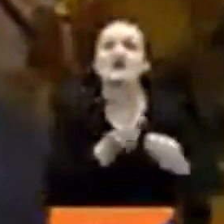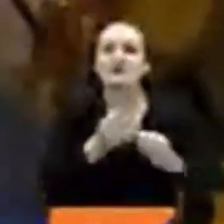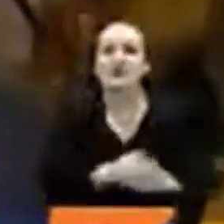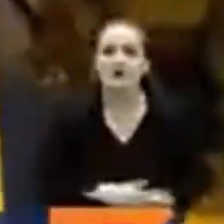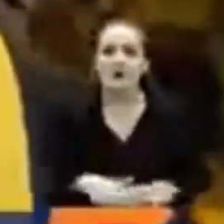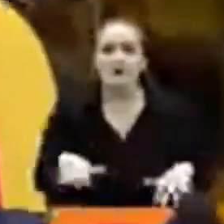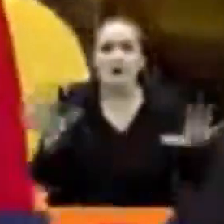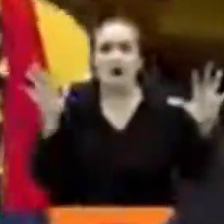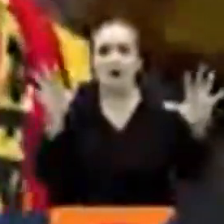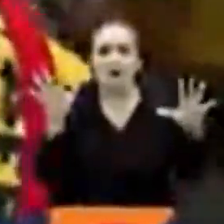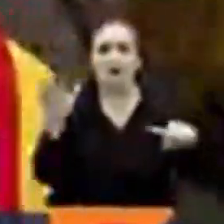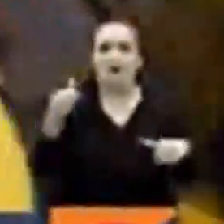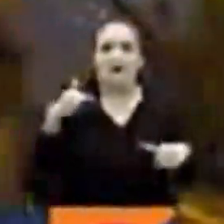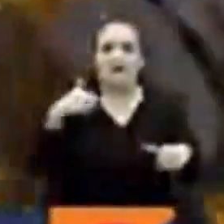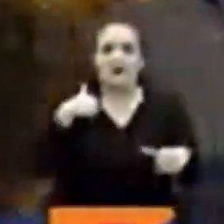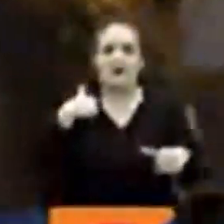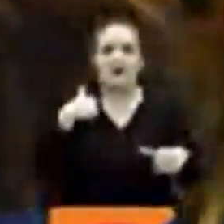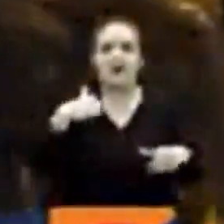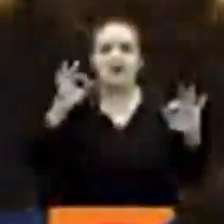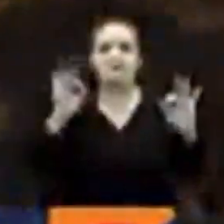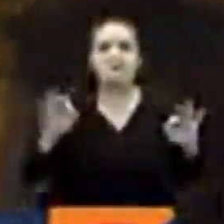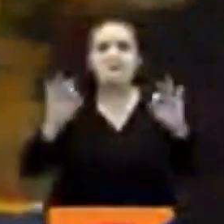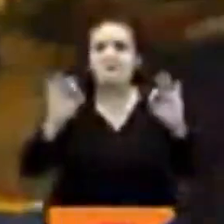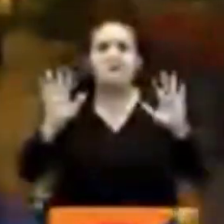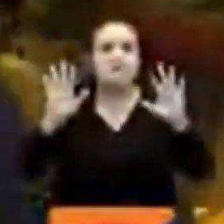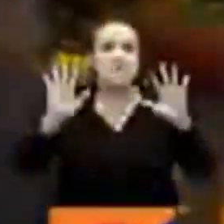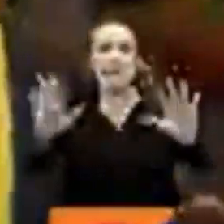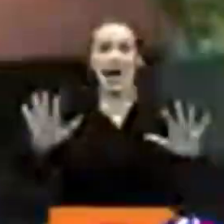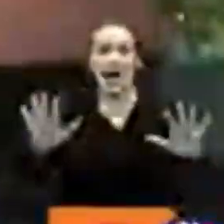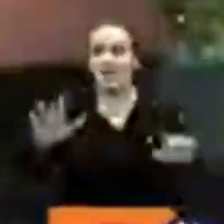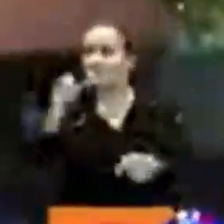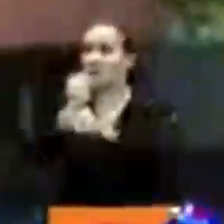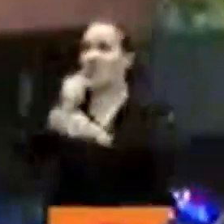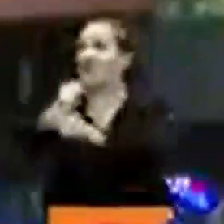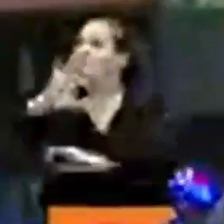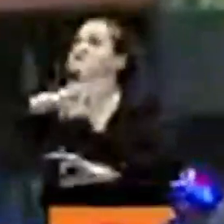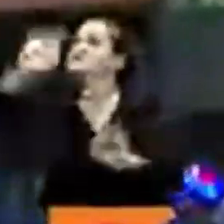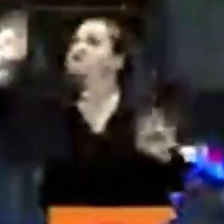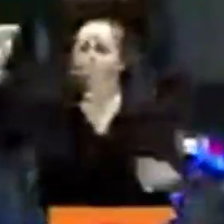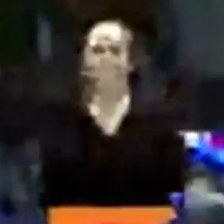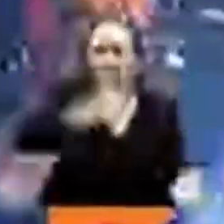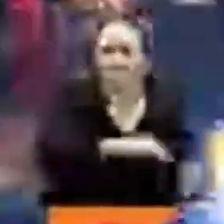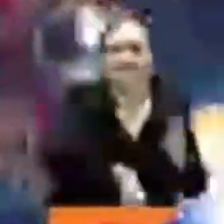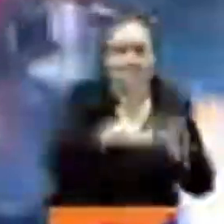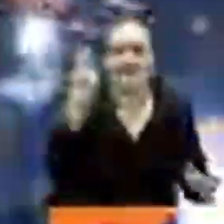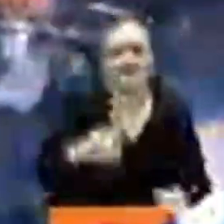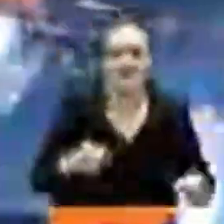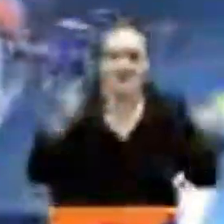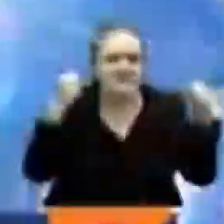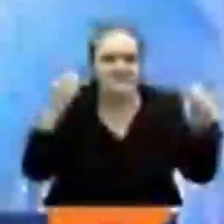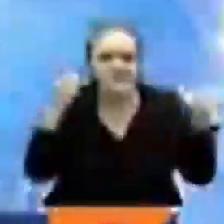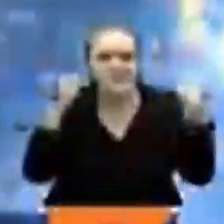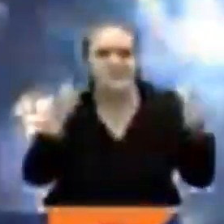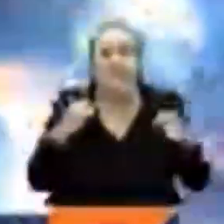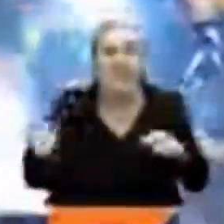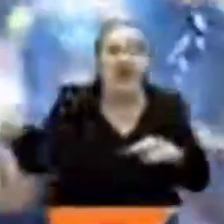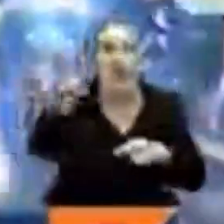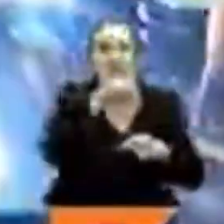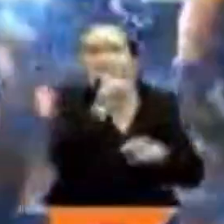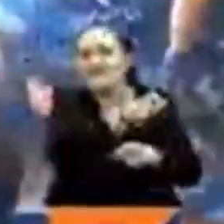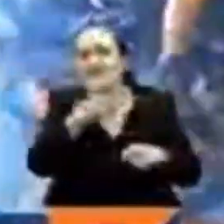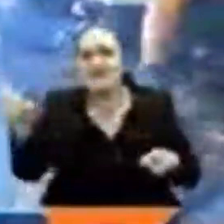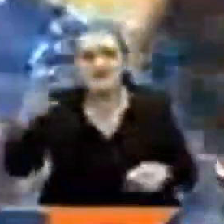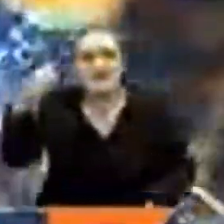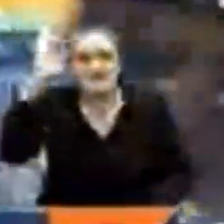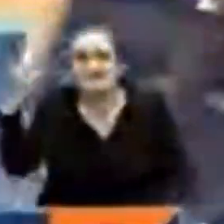ver, entrar en paro, entrar en paro para poder venir. ¡Grande, grande! Y también ellos que creyeron no